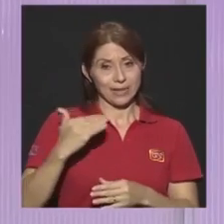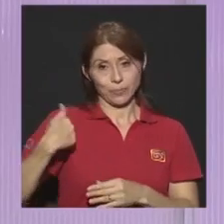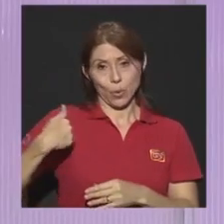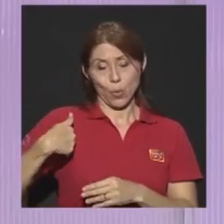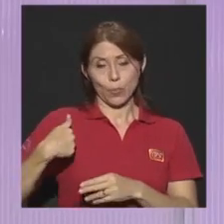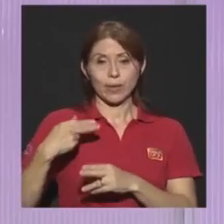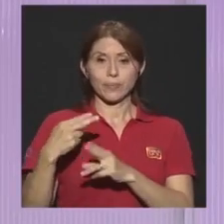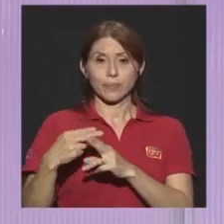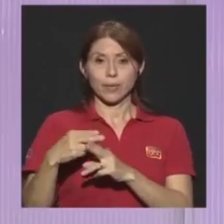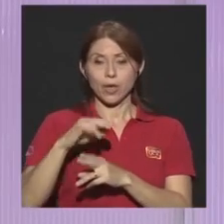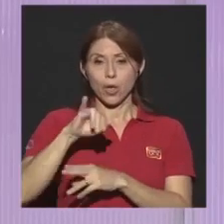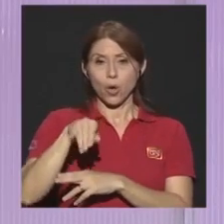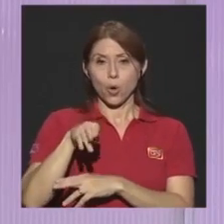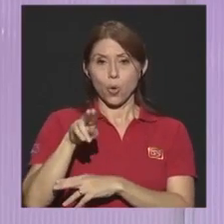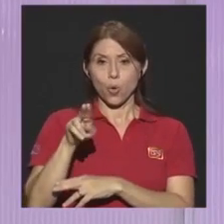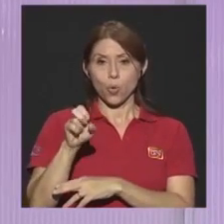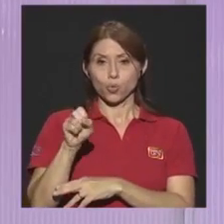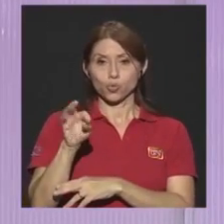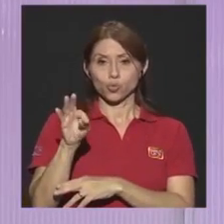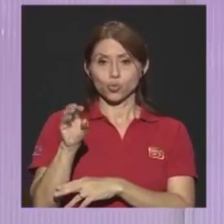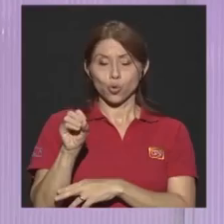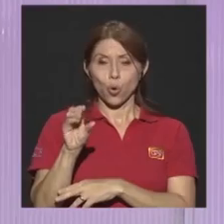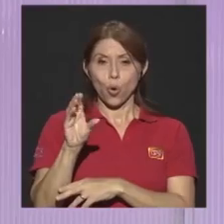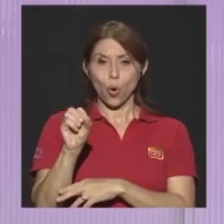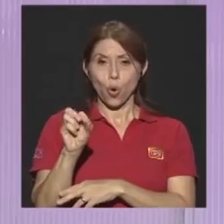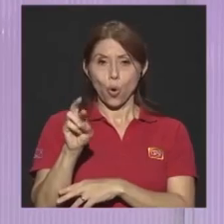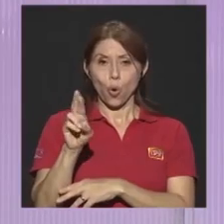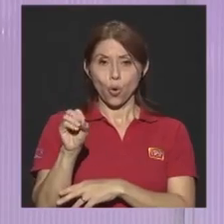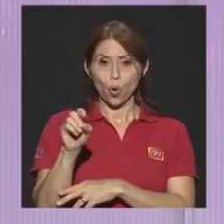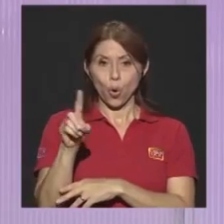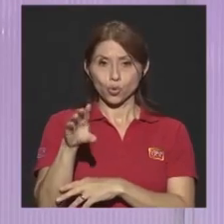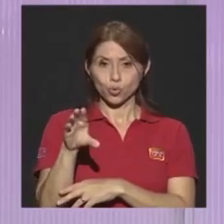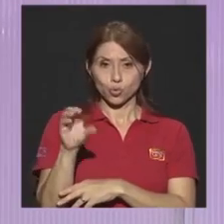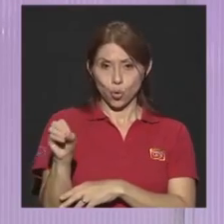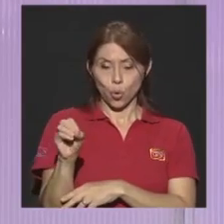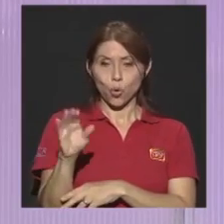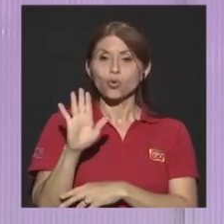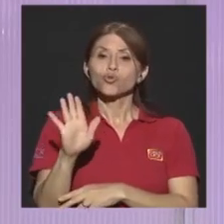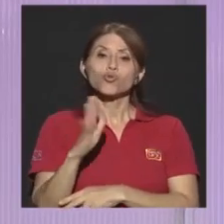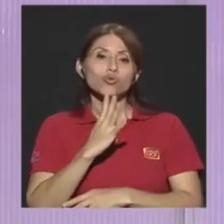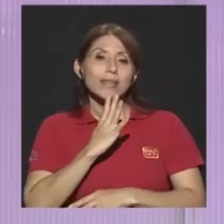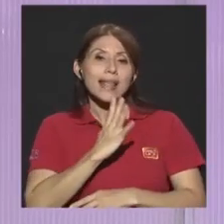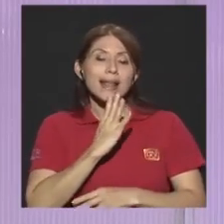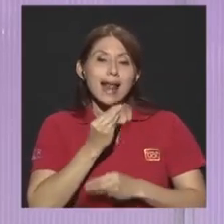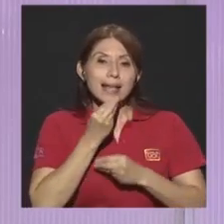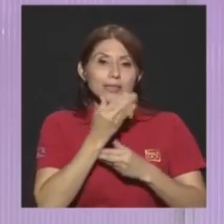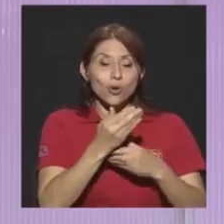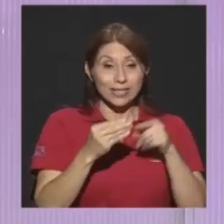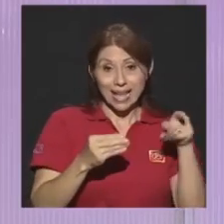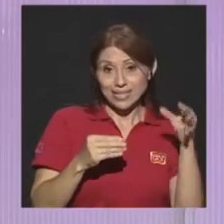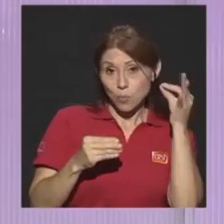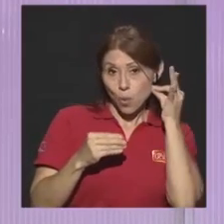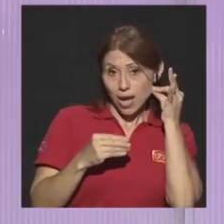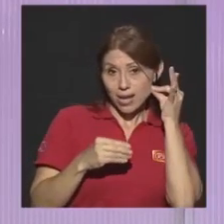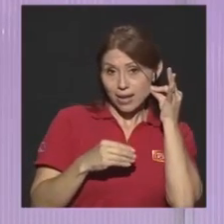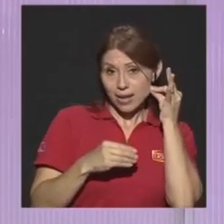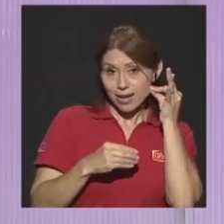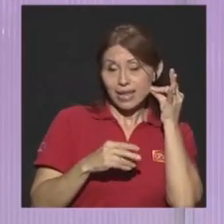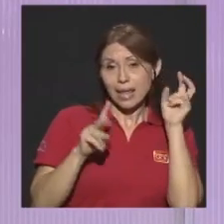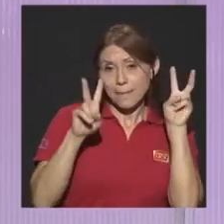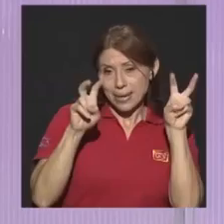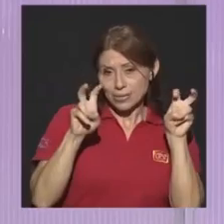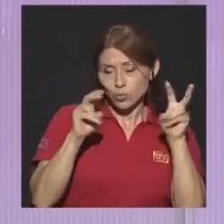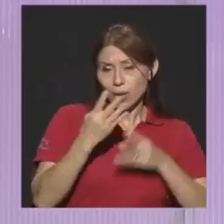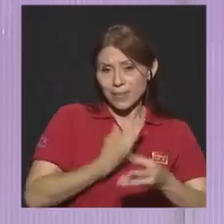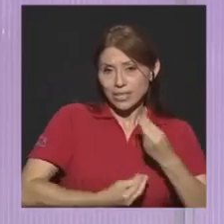la víctima, a esta mujer que sufre violencia o que presuntamente sufre violencia, van encaminadas